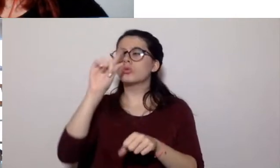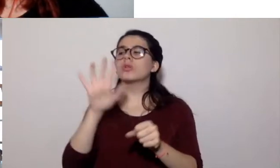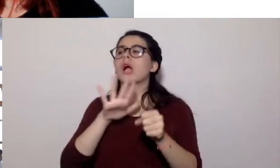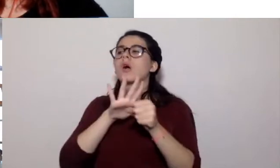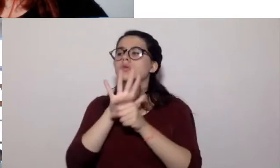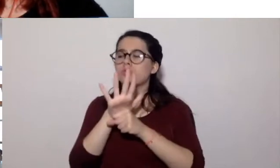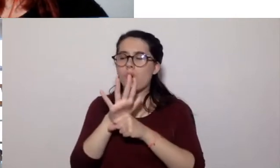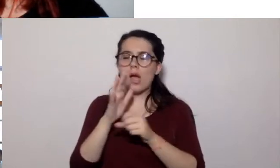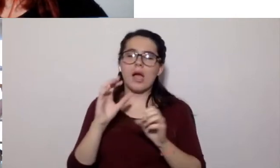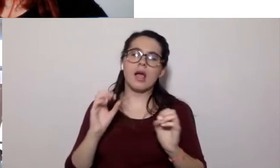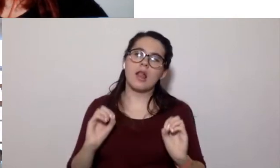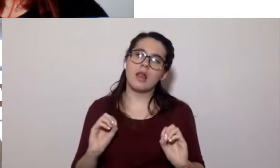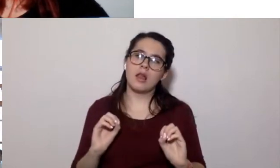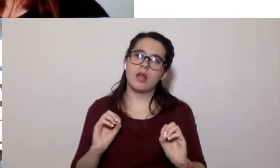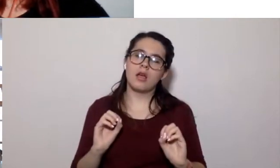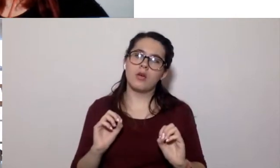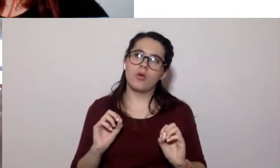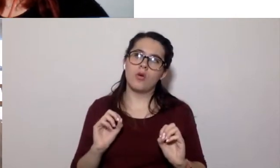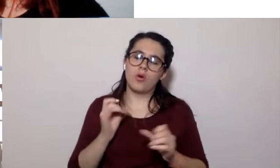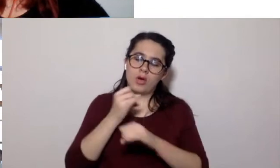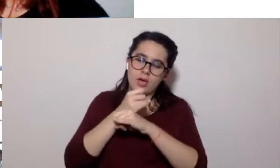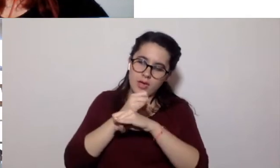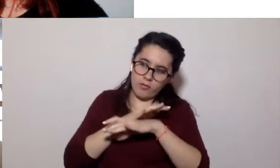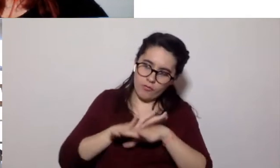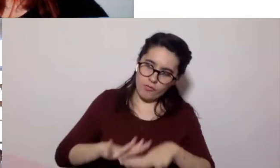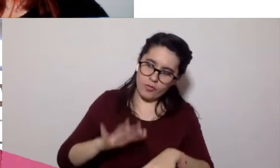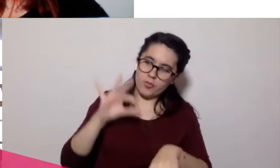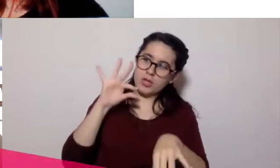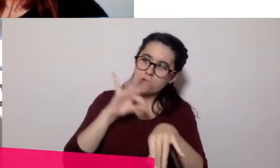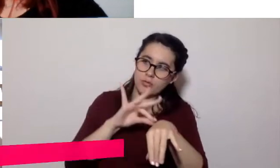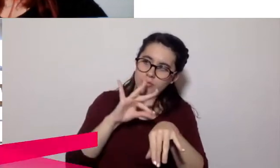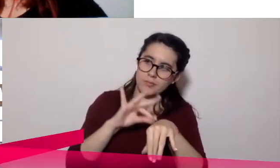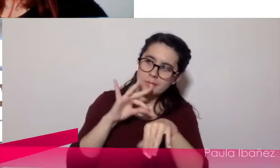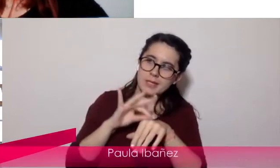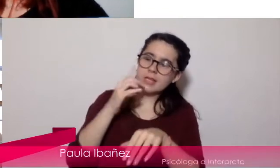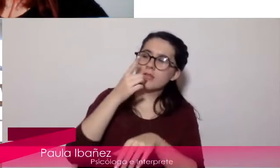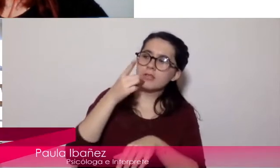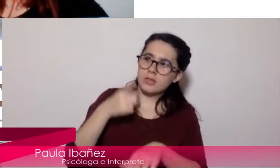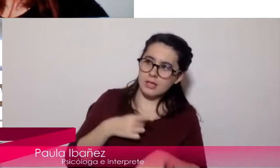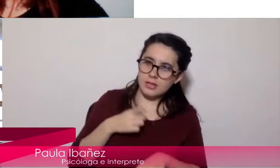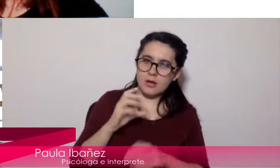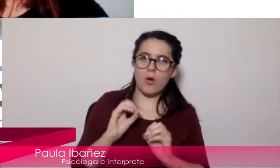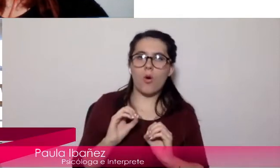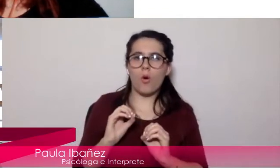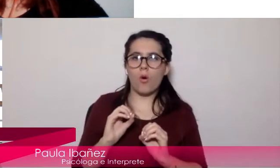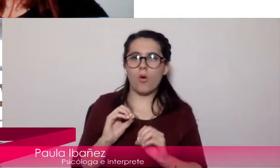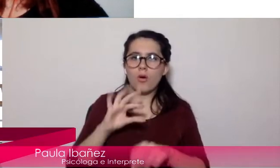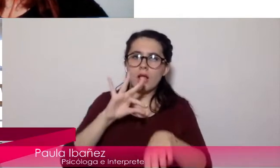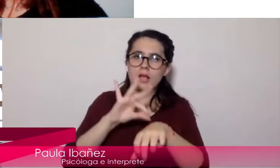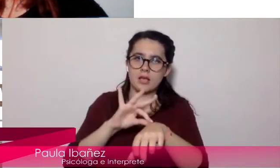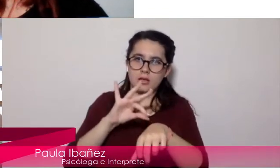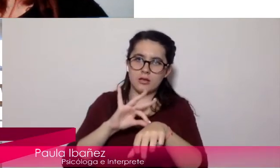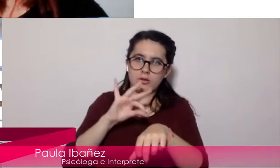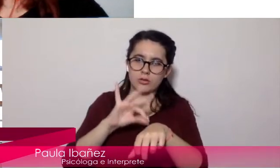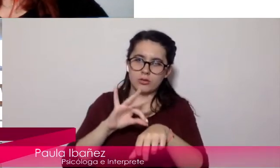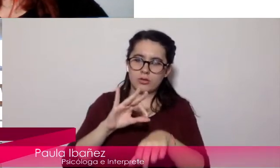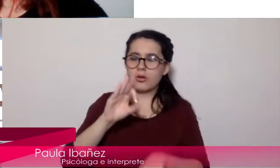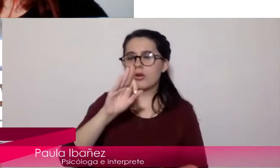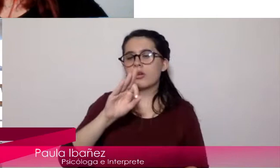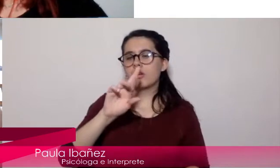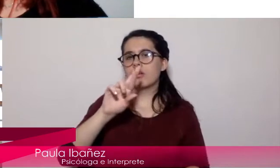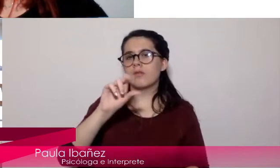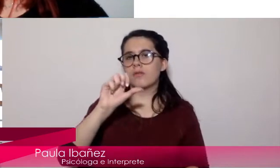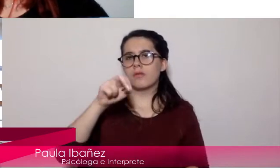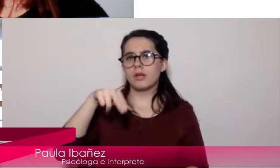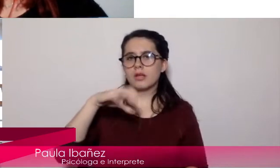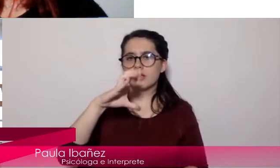la información que me pasan médicos de confianza, por ejemplo, el doctor Francisco Moreno del ABC o